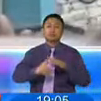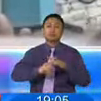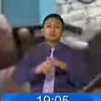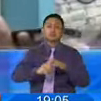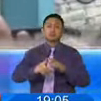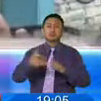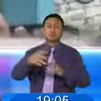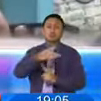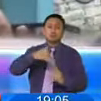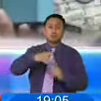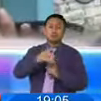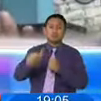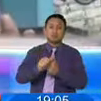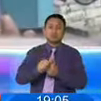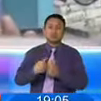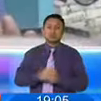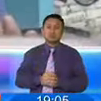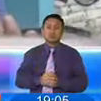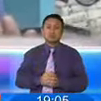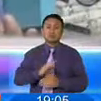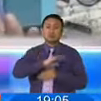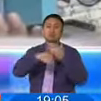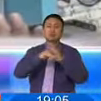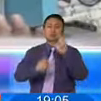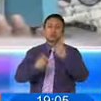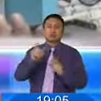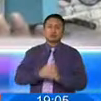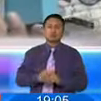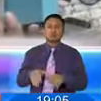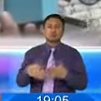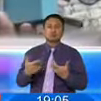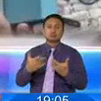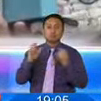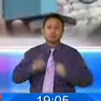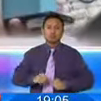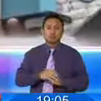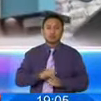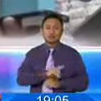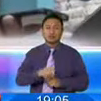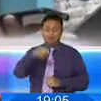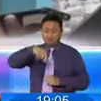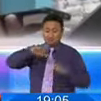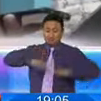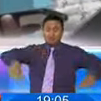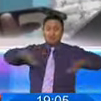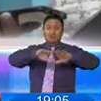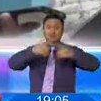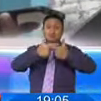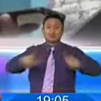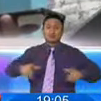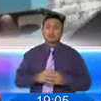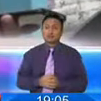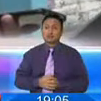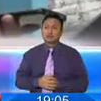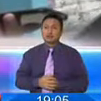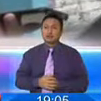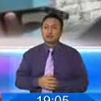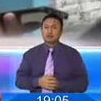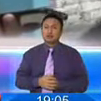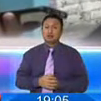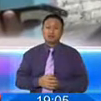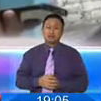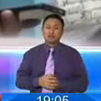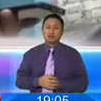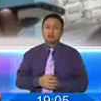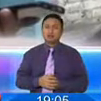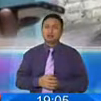al parque más cercano a todo el alumnado justamente para dejar libre la institución para que actúe la policía con todo